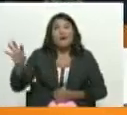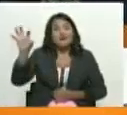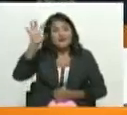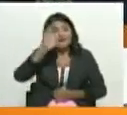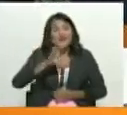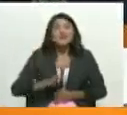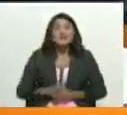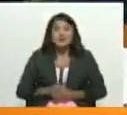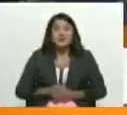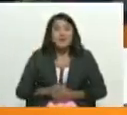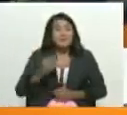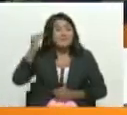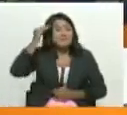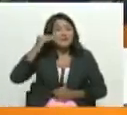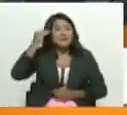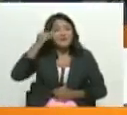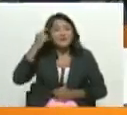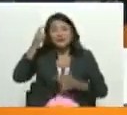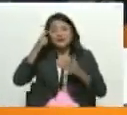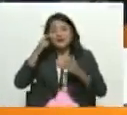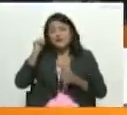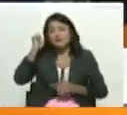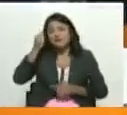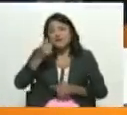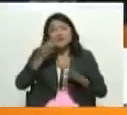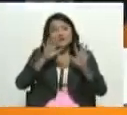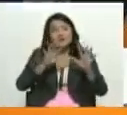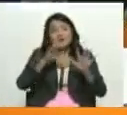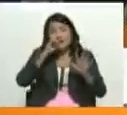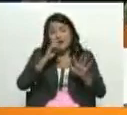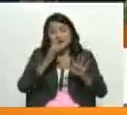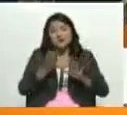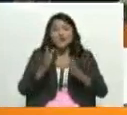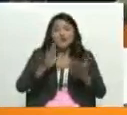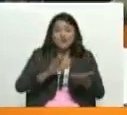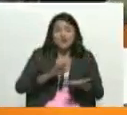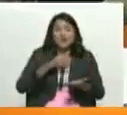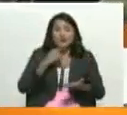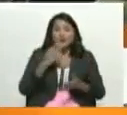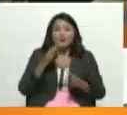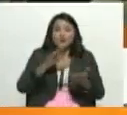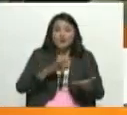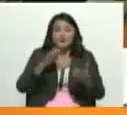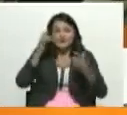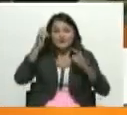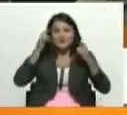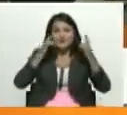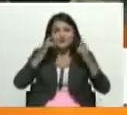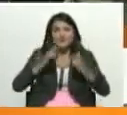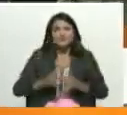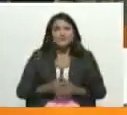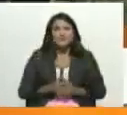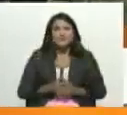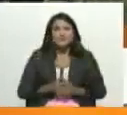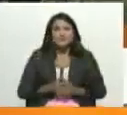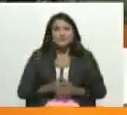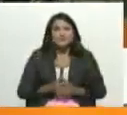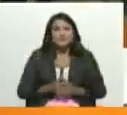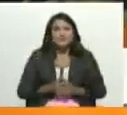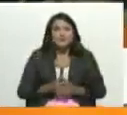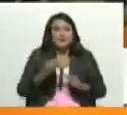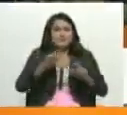más vigente que nunca diez años después de su paso la eternidad del gigante Hugo Chávez y es lo que no comprenden